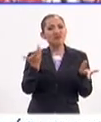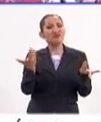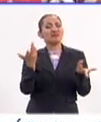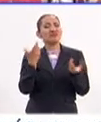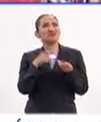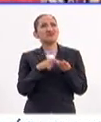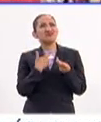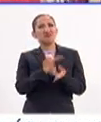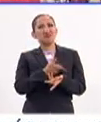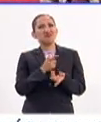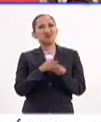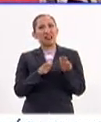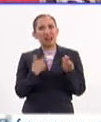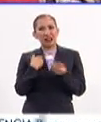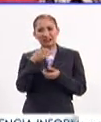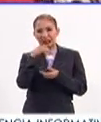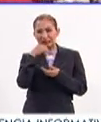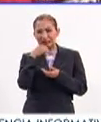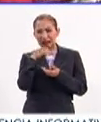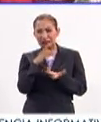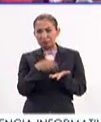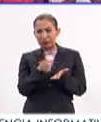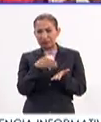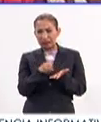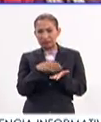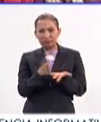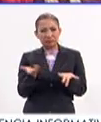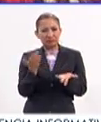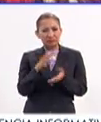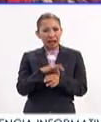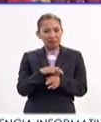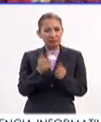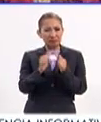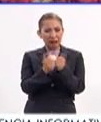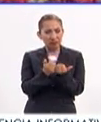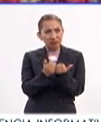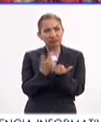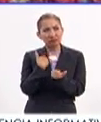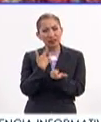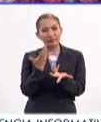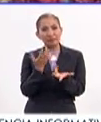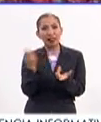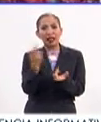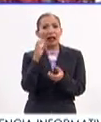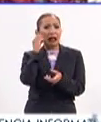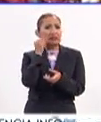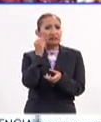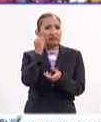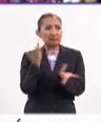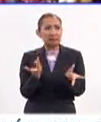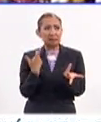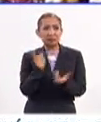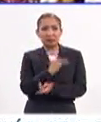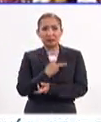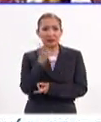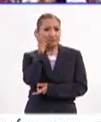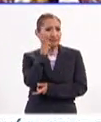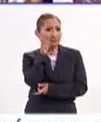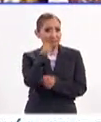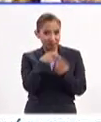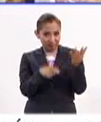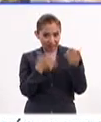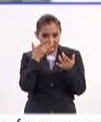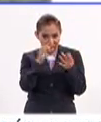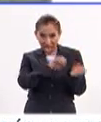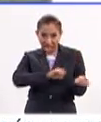de las serenatas, a las carnitas de puerco, la barbacoa, el pan, a nuestro imprescindible limón, a la alegría del vino, entre